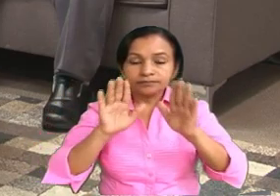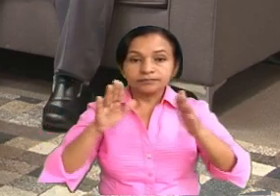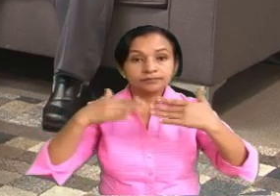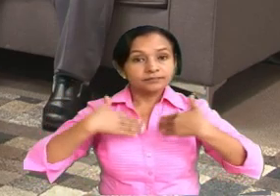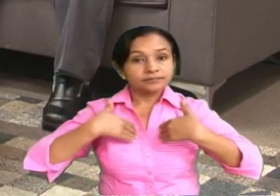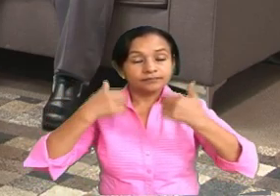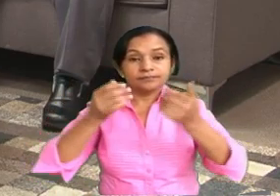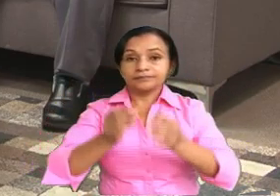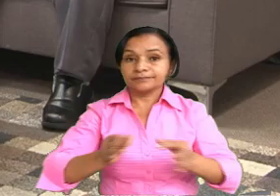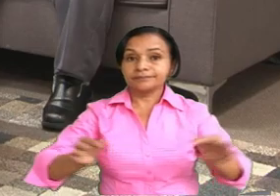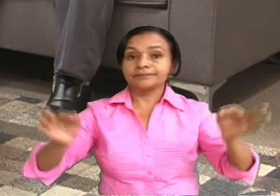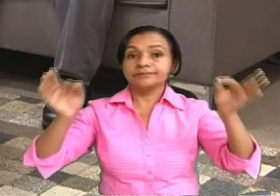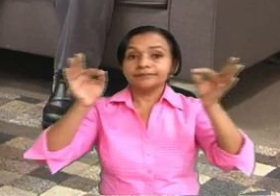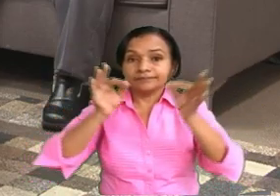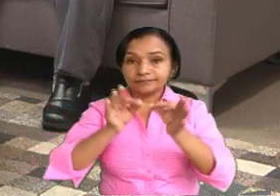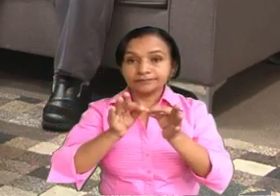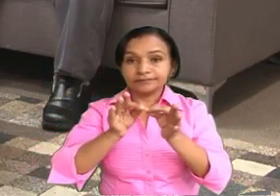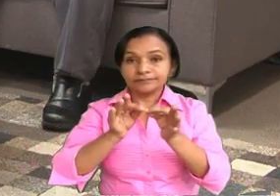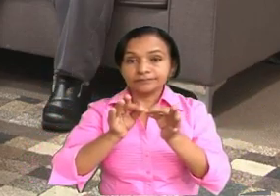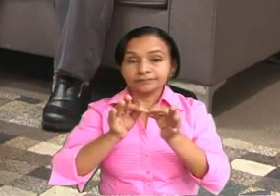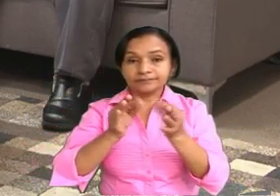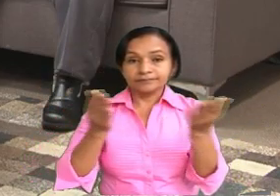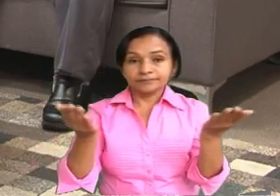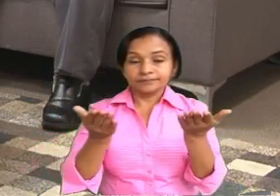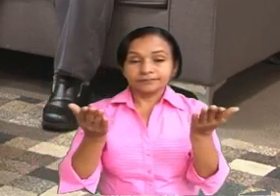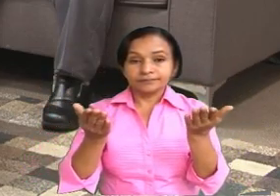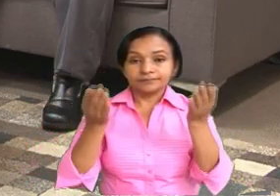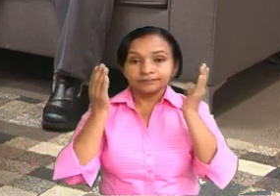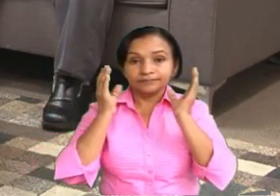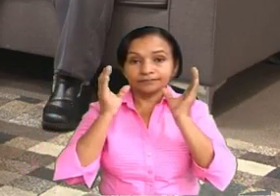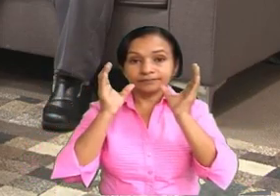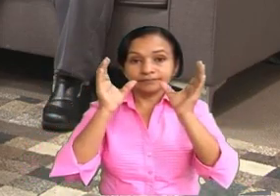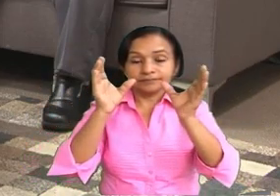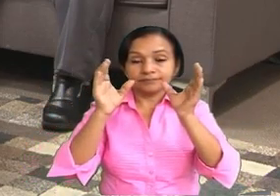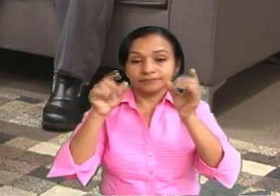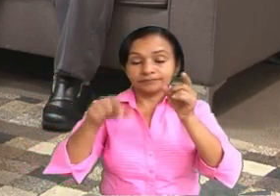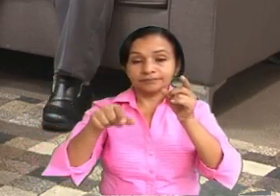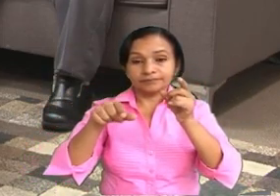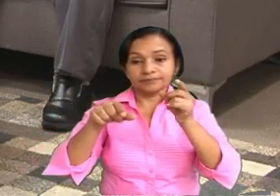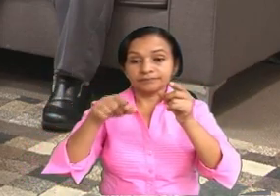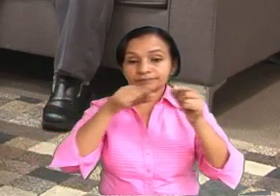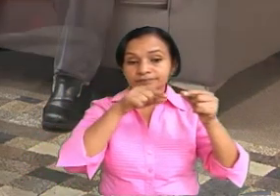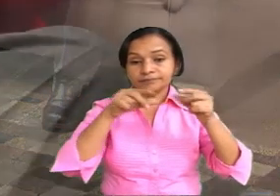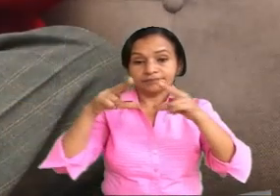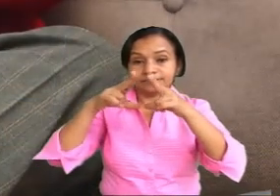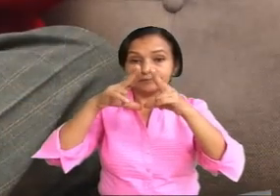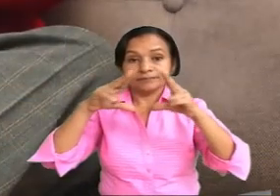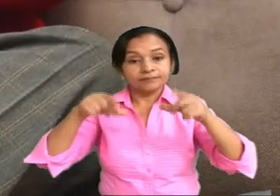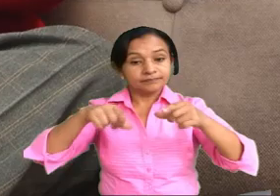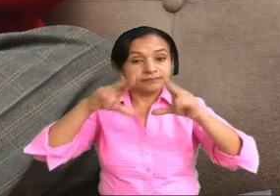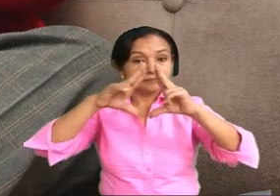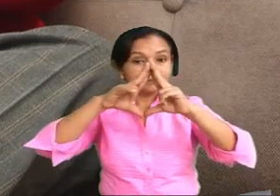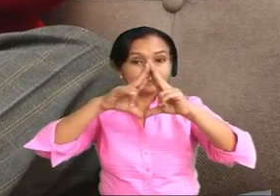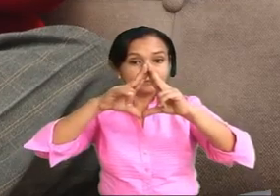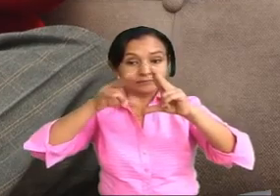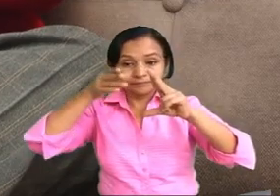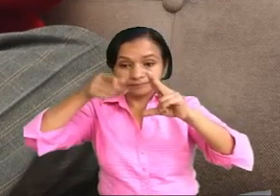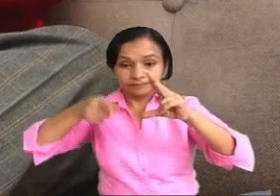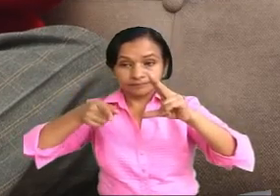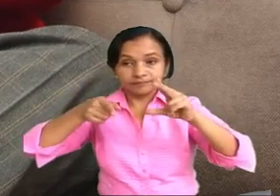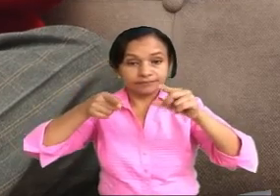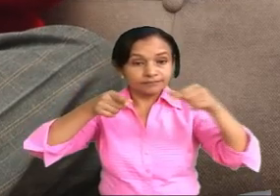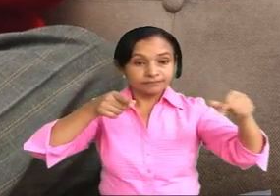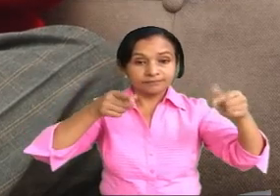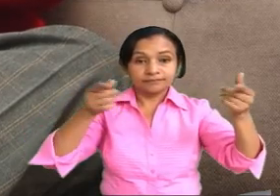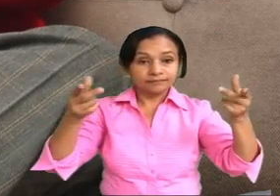eso es muy importante. Entonces, tanto la costa caribe como la costa del Pacífico, nosotros tenemos mucho trabajo que hacer. Se ha hecho